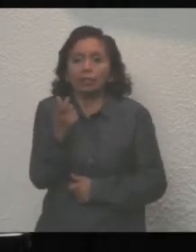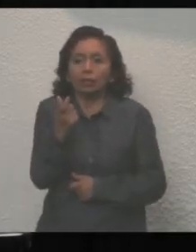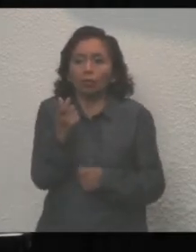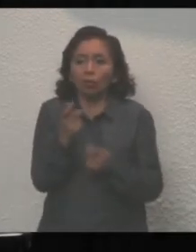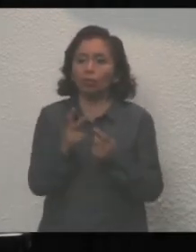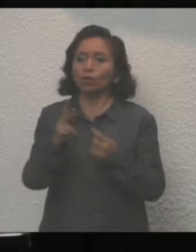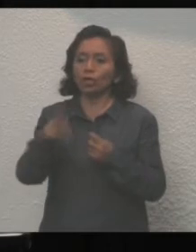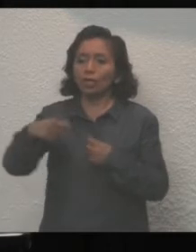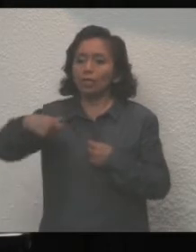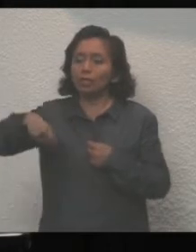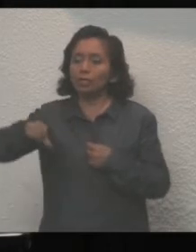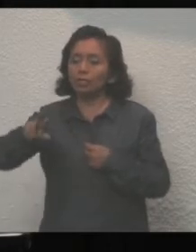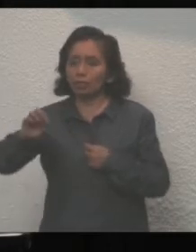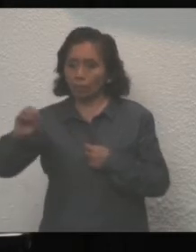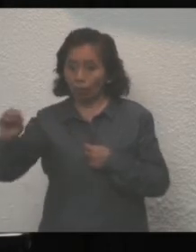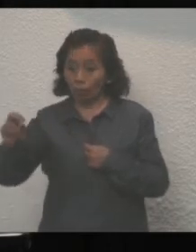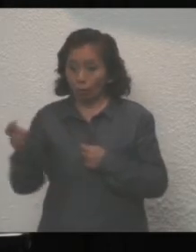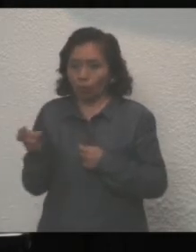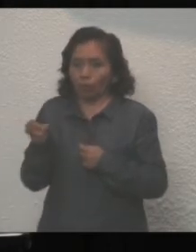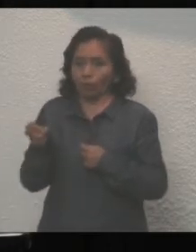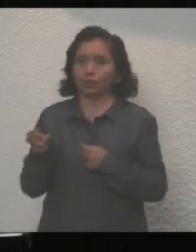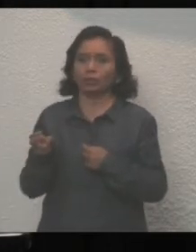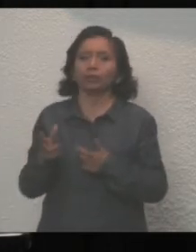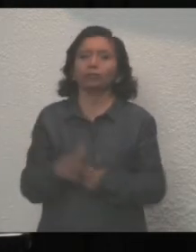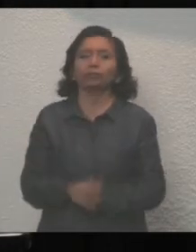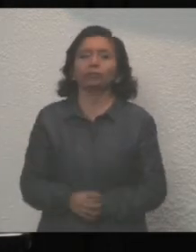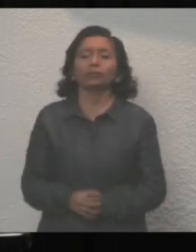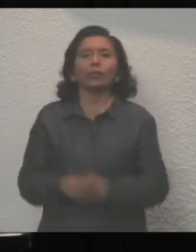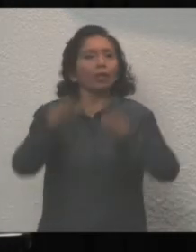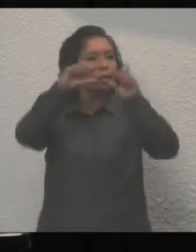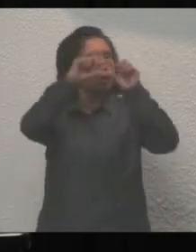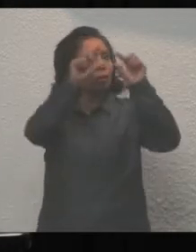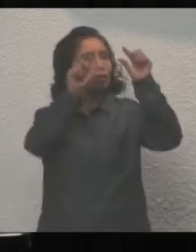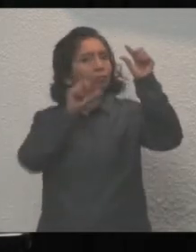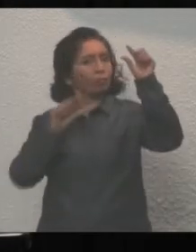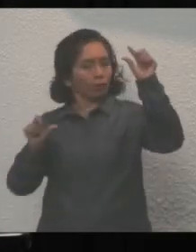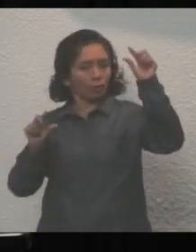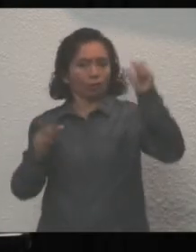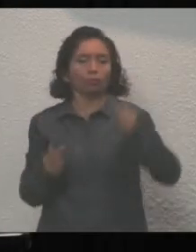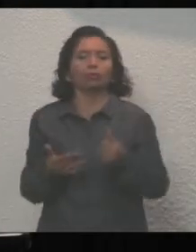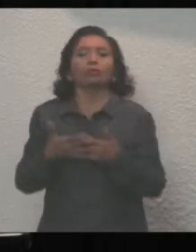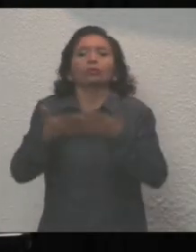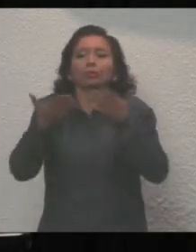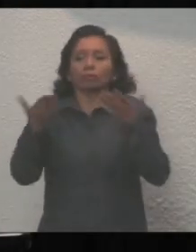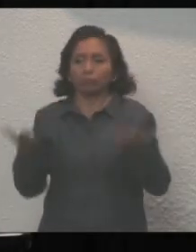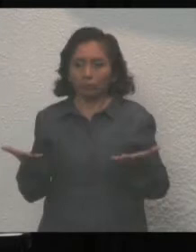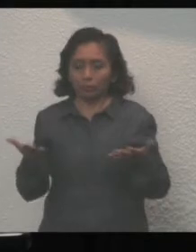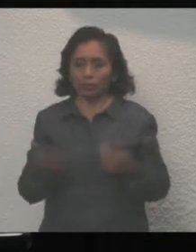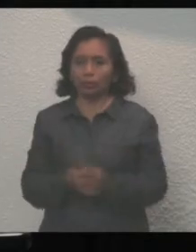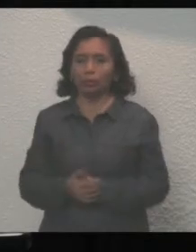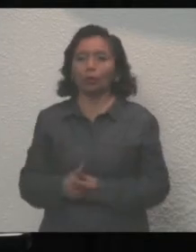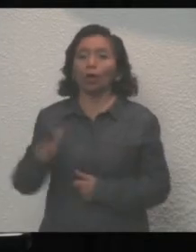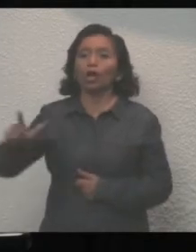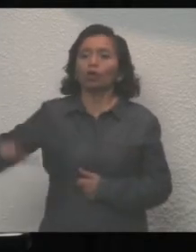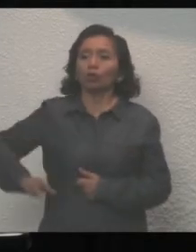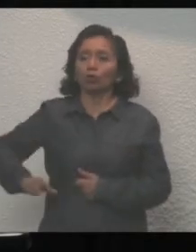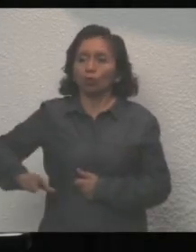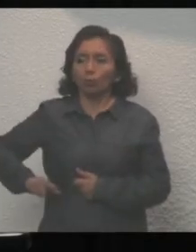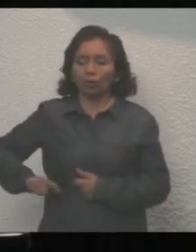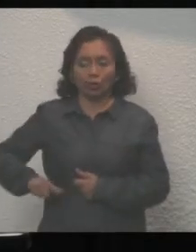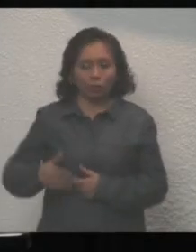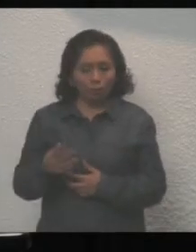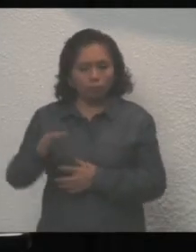los quintanarruenses y de los mexicanos. Entonces, lo que el señor gobernador ha